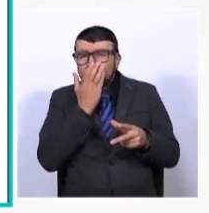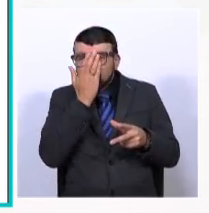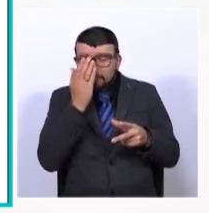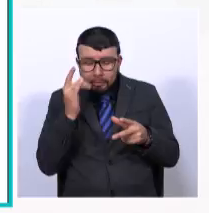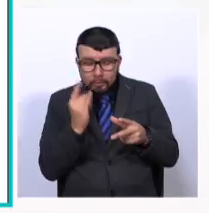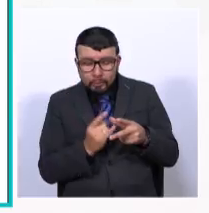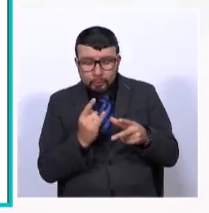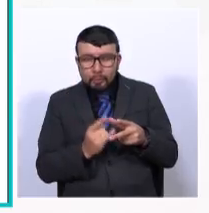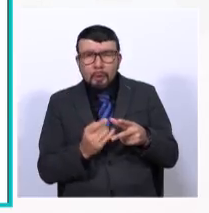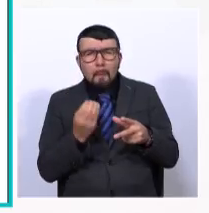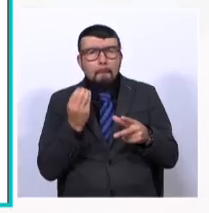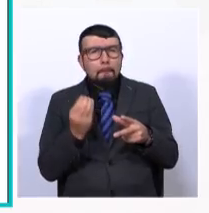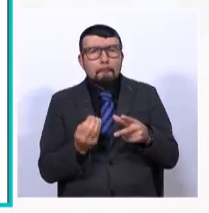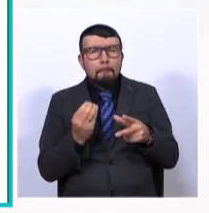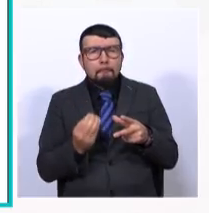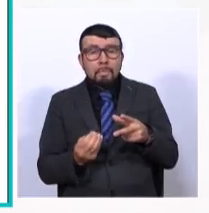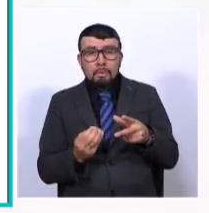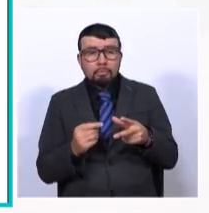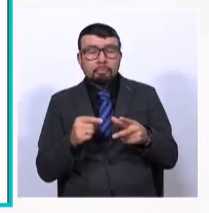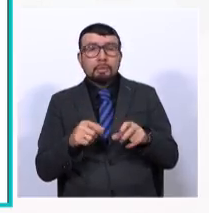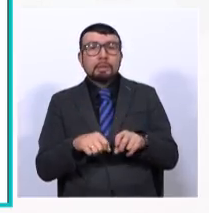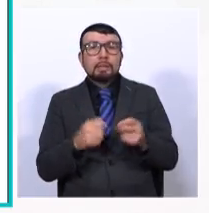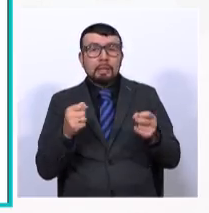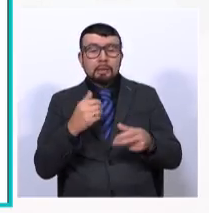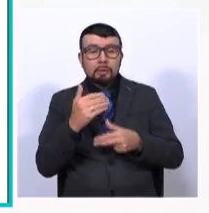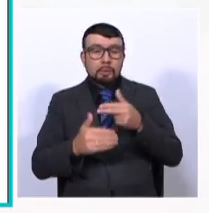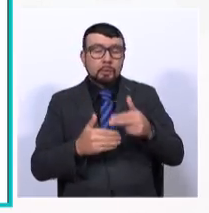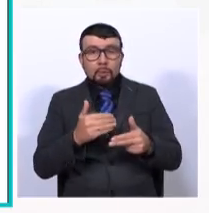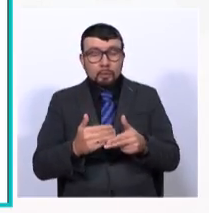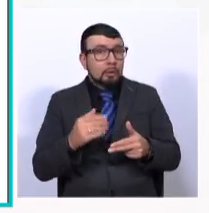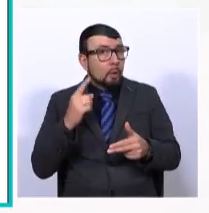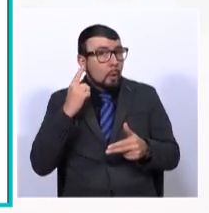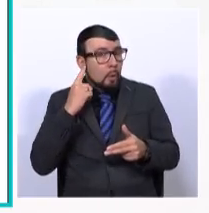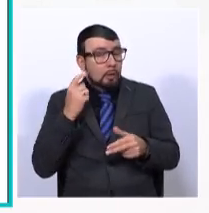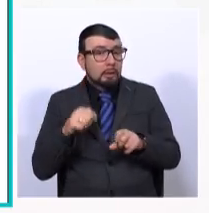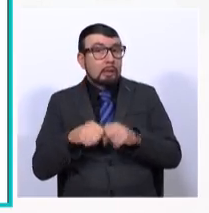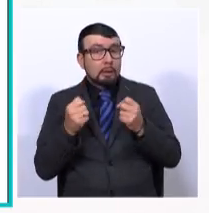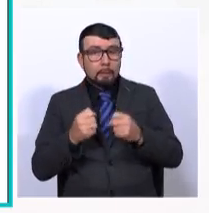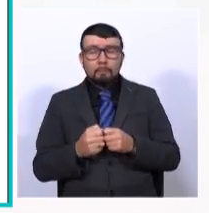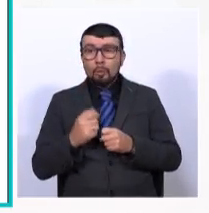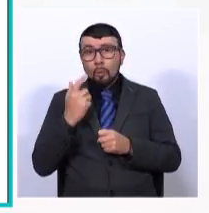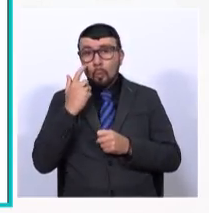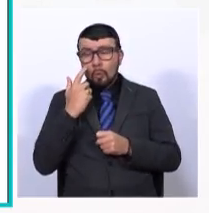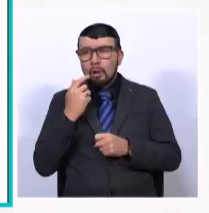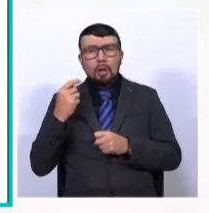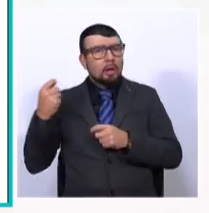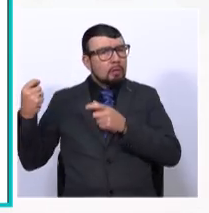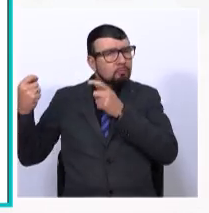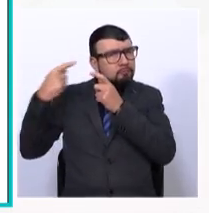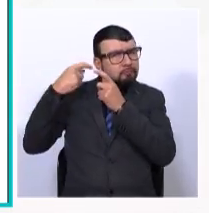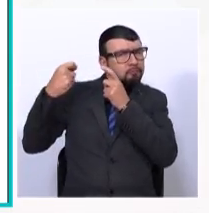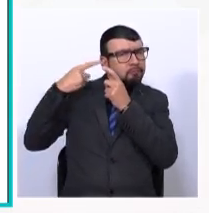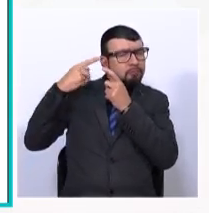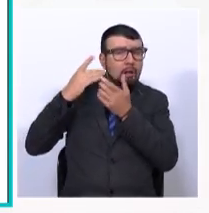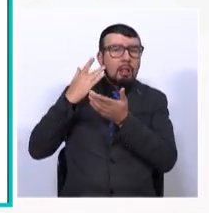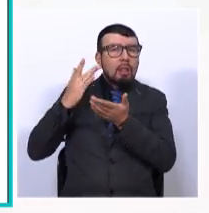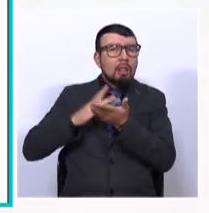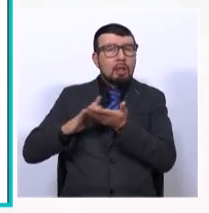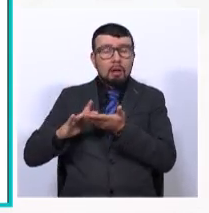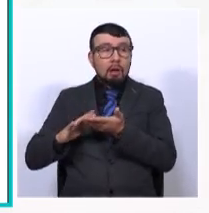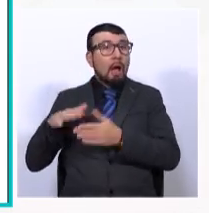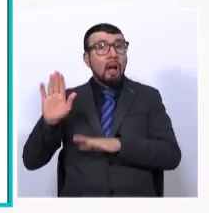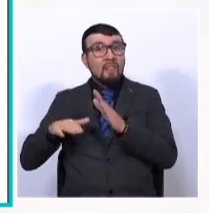por mucho tiempo, termina dañando la audición. Hay que tener mucho cuidado con los lavados, porque con los lavados a